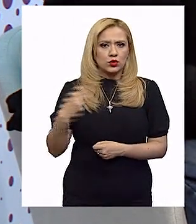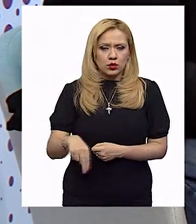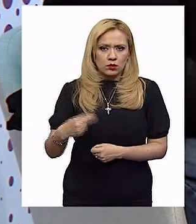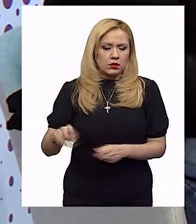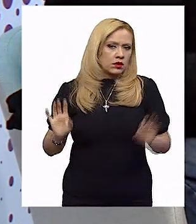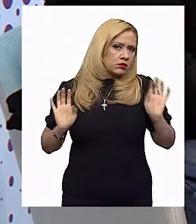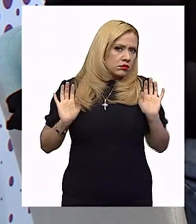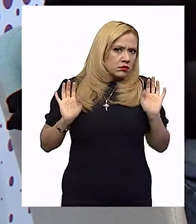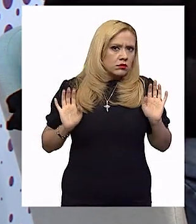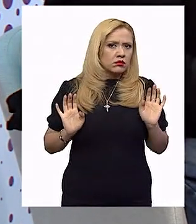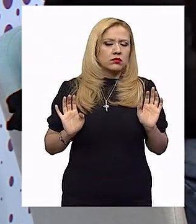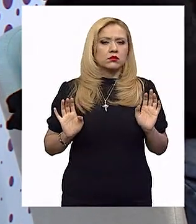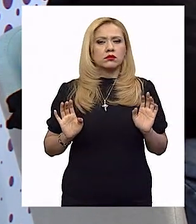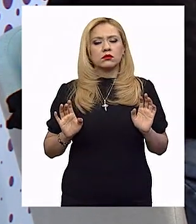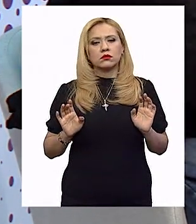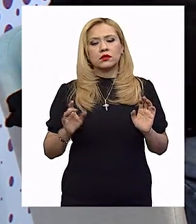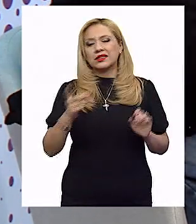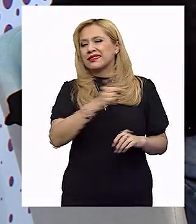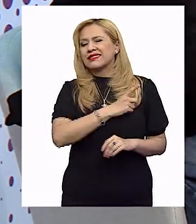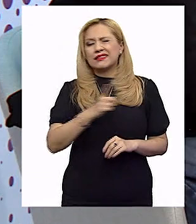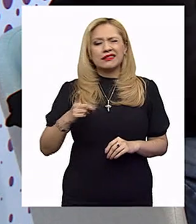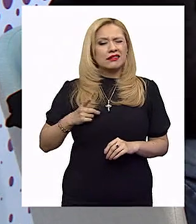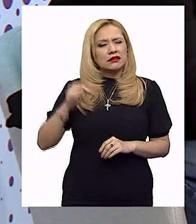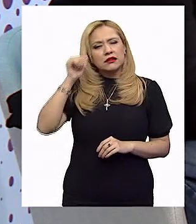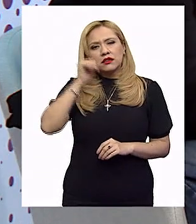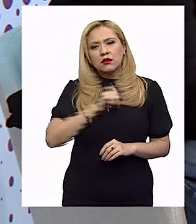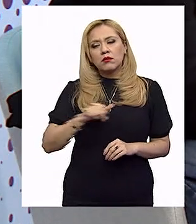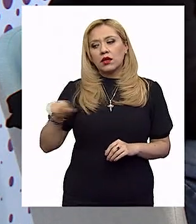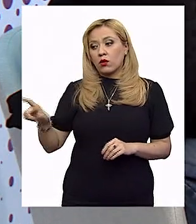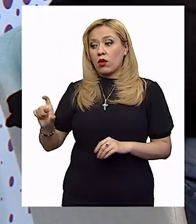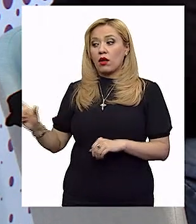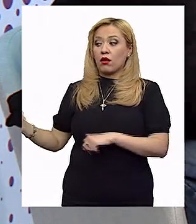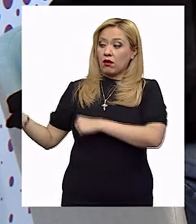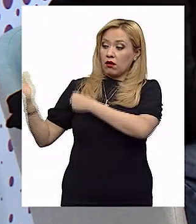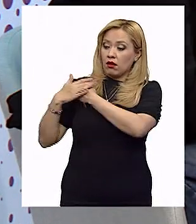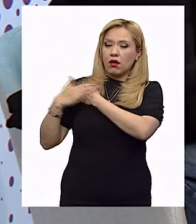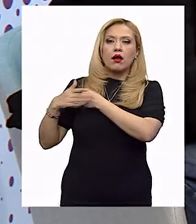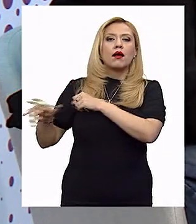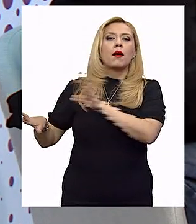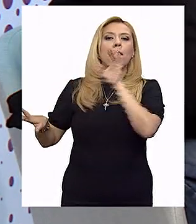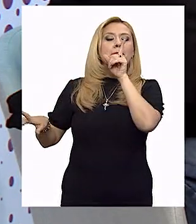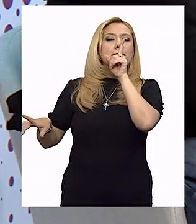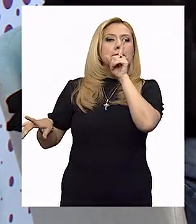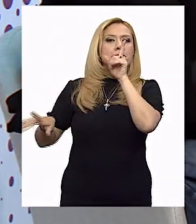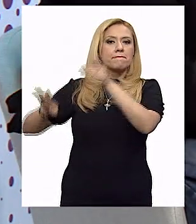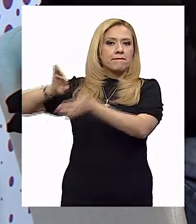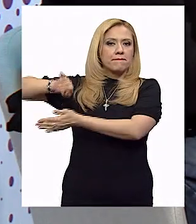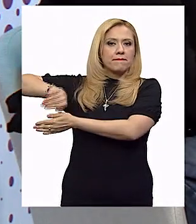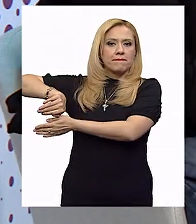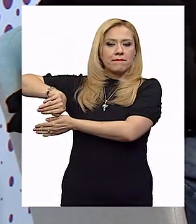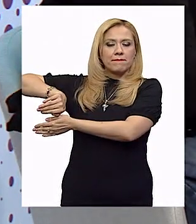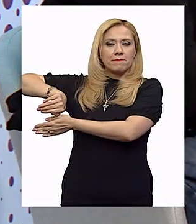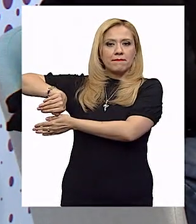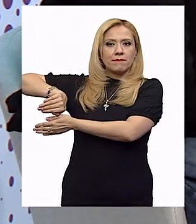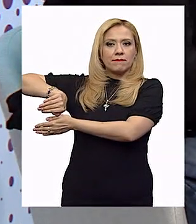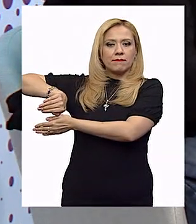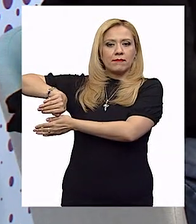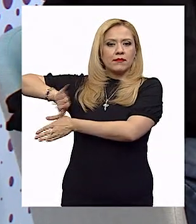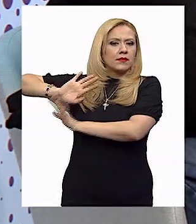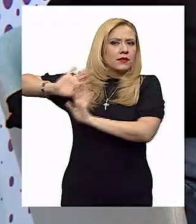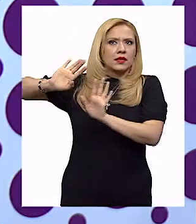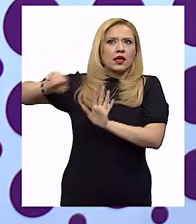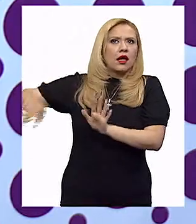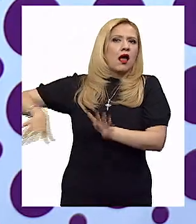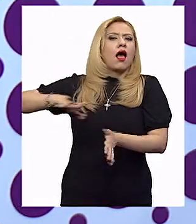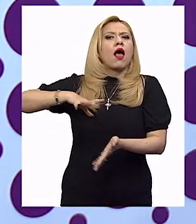instancia, lo que hemos de darle siempre a la persona alertadora es anonimato. Y esto ha de ir por defecto. La persona tiene